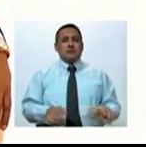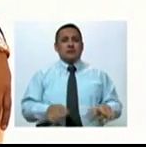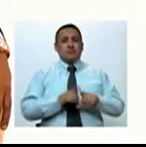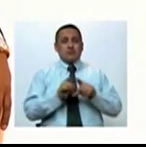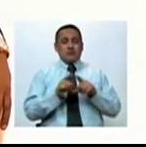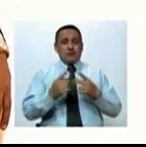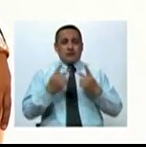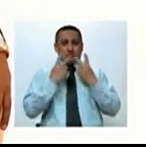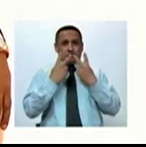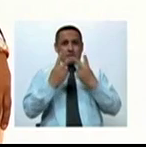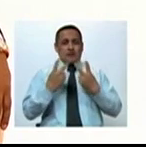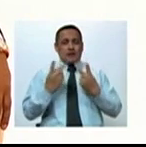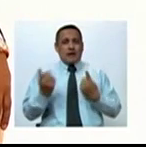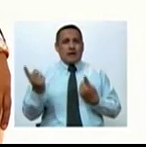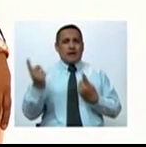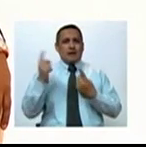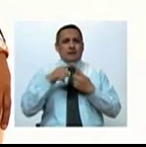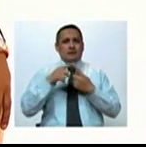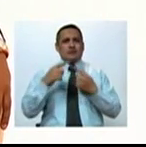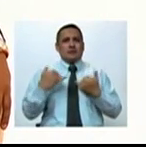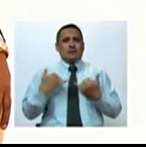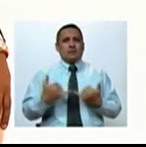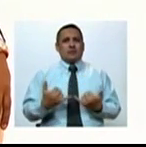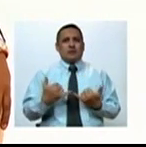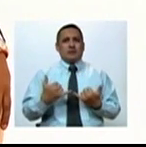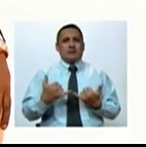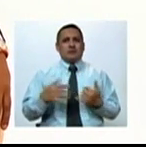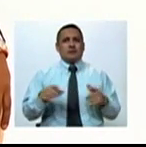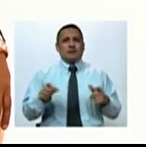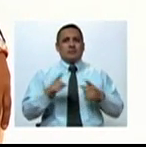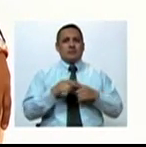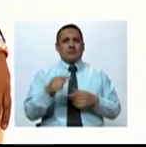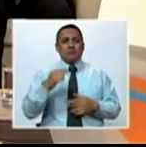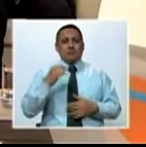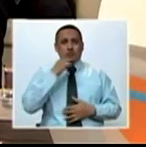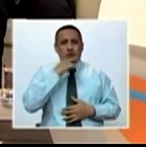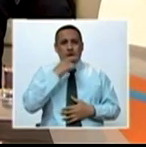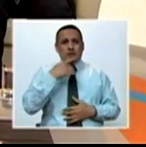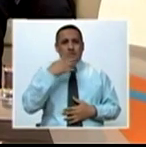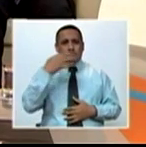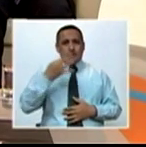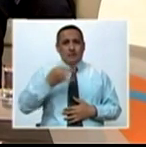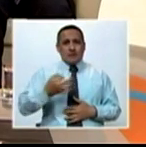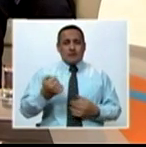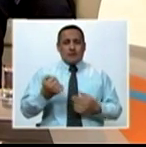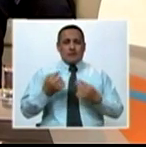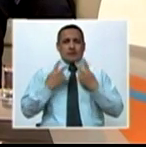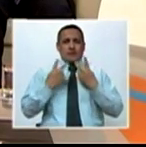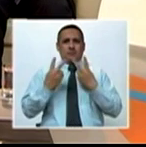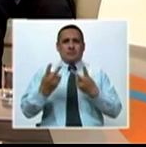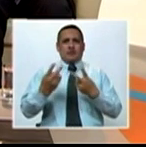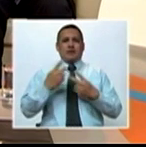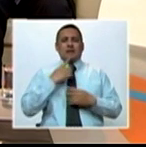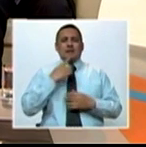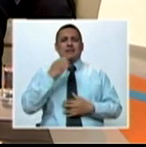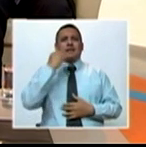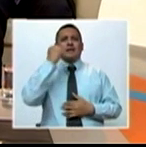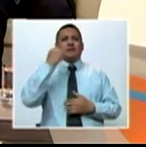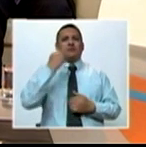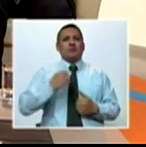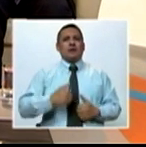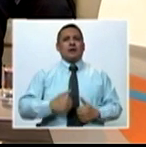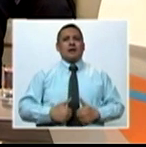lo tanto ella en realidad hace una alusión al derecho a la